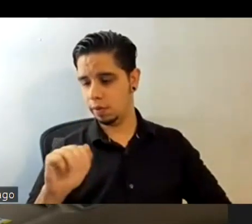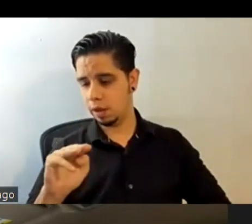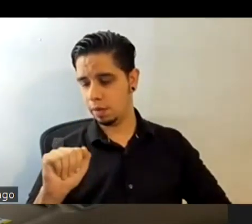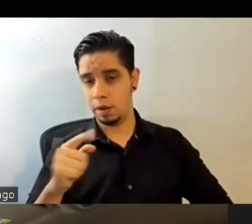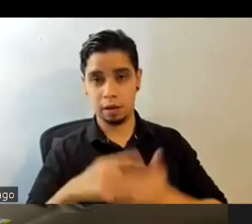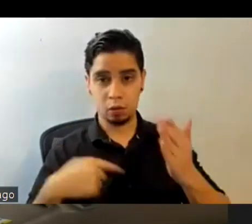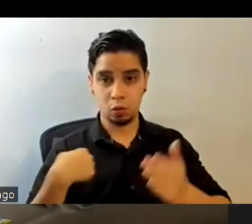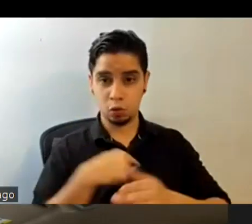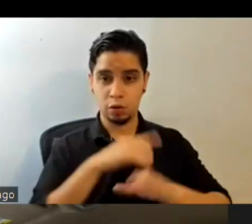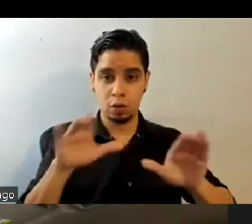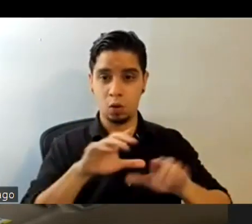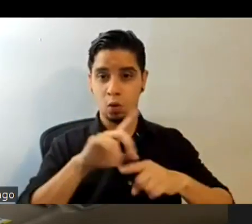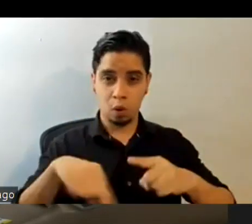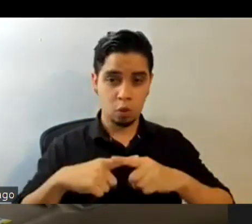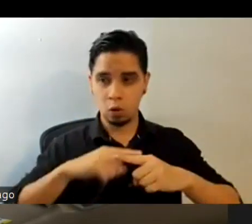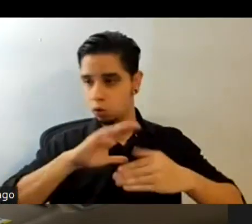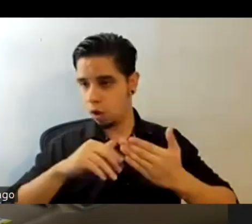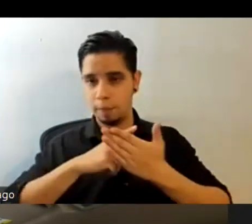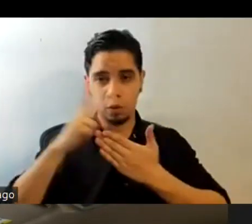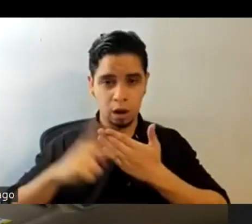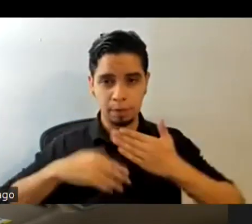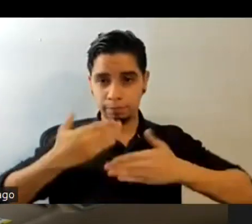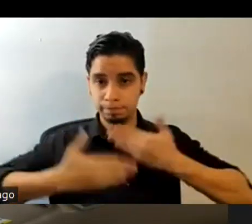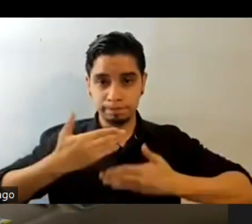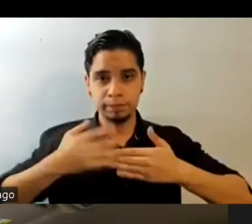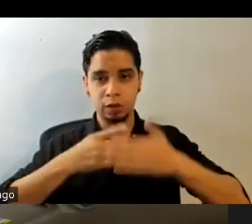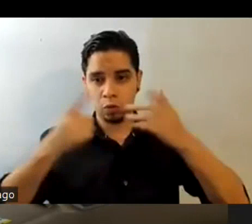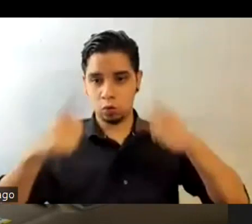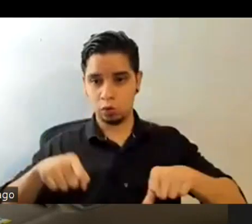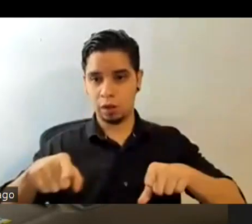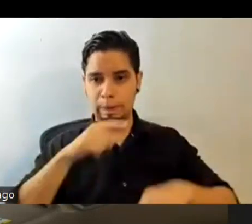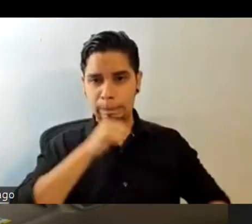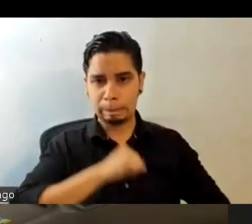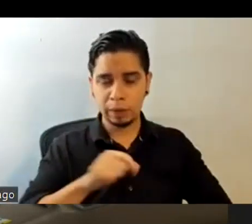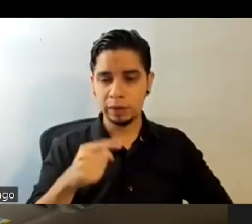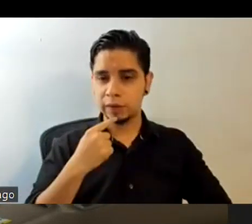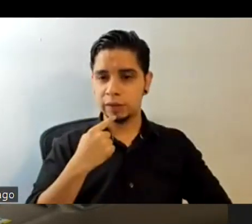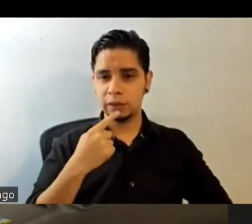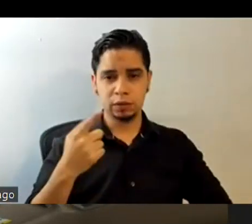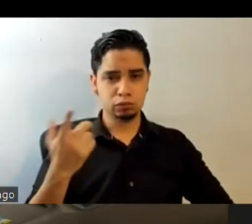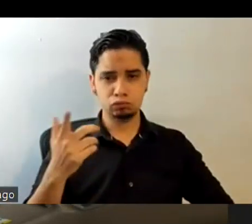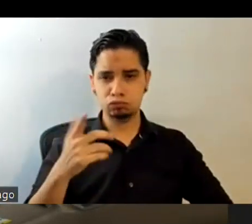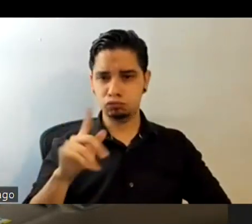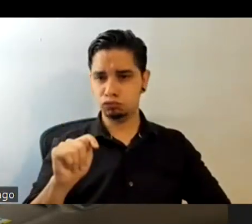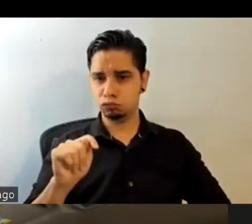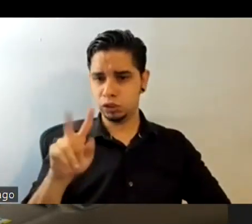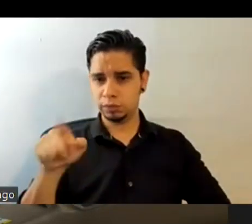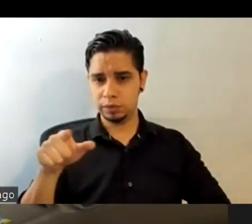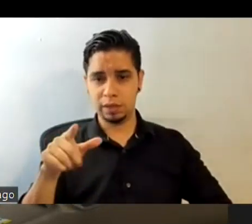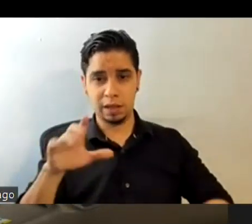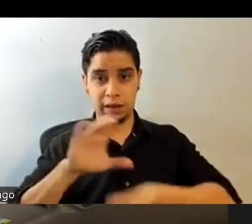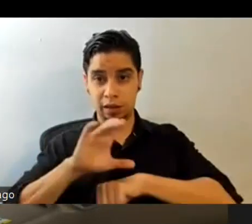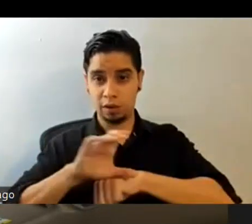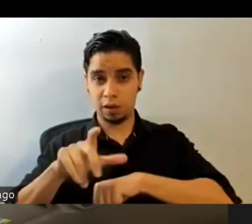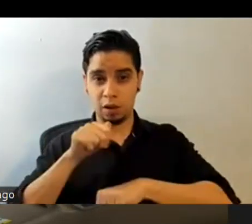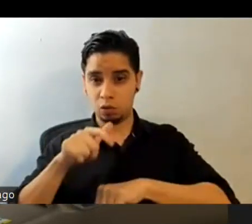cuando estaba el programa en todo su apogeo apareció uno de estos ancianos. ¿Y qué es esto? ¿Un televisor en la iglesia? Esto es imperdonable,